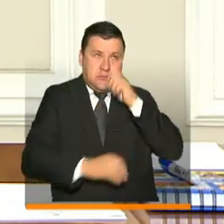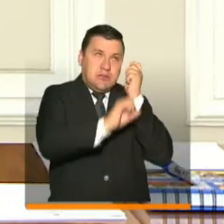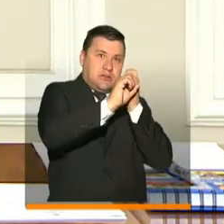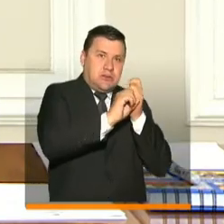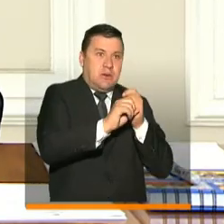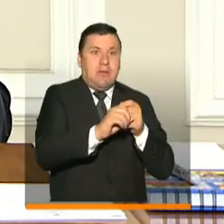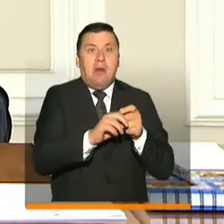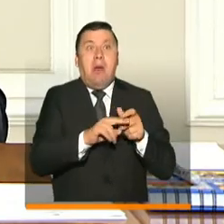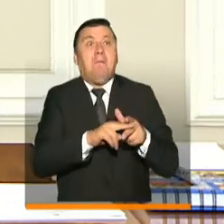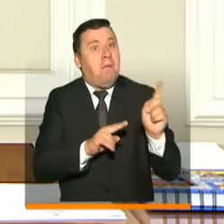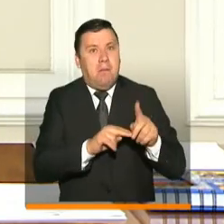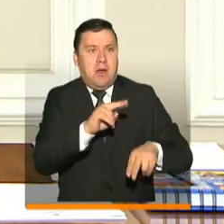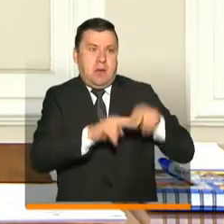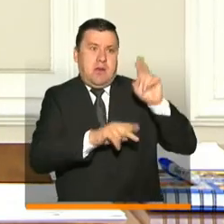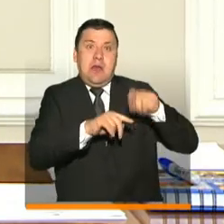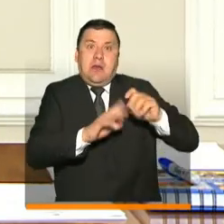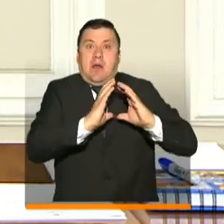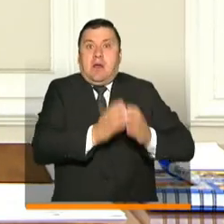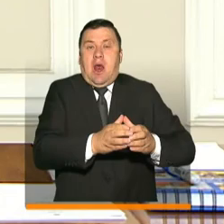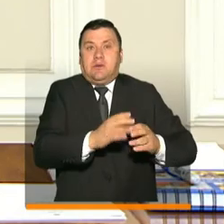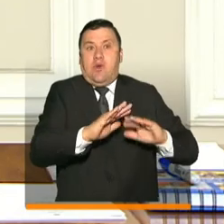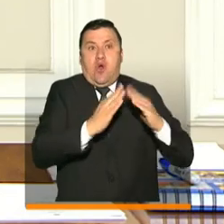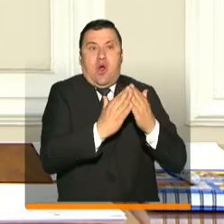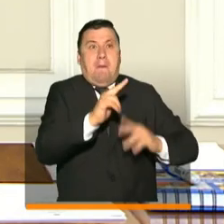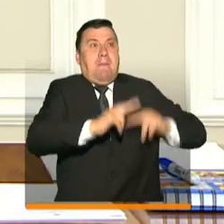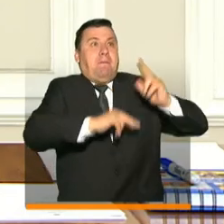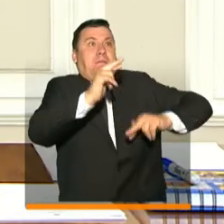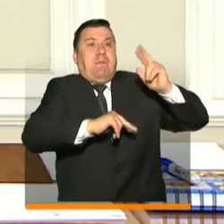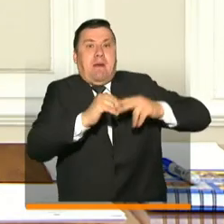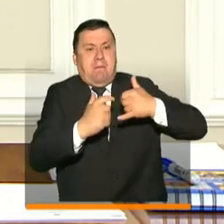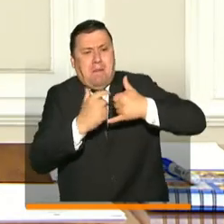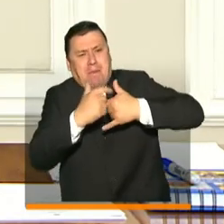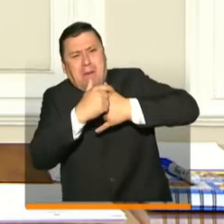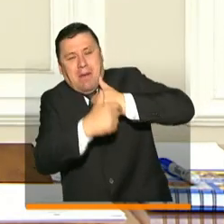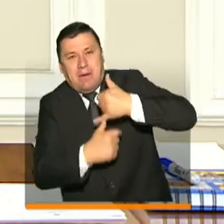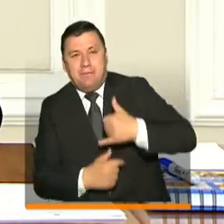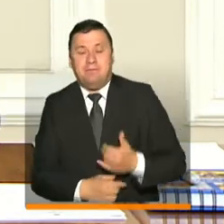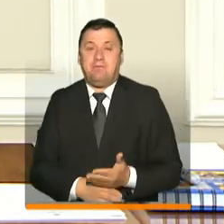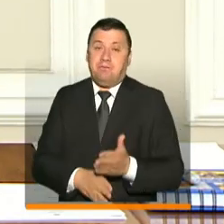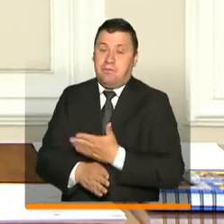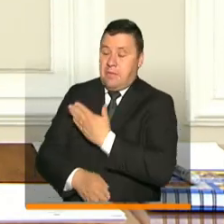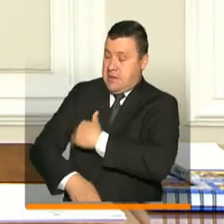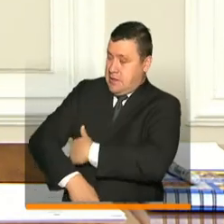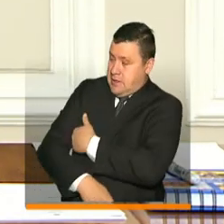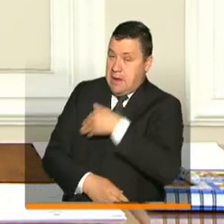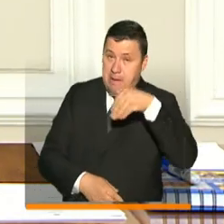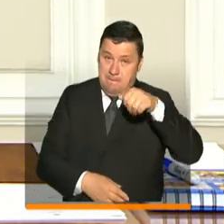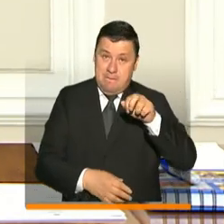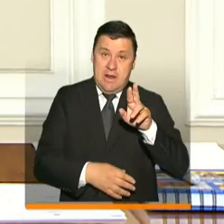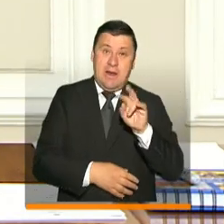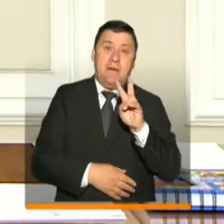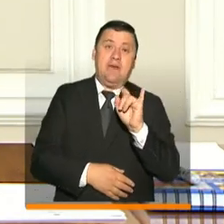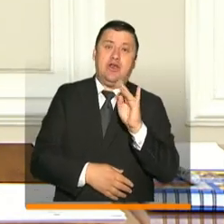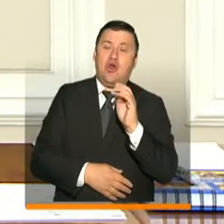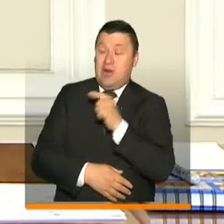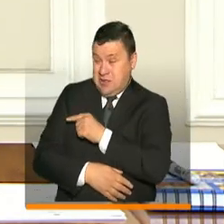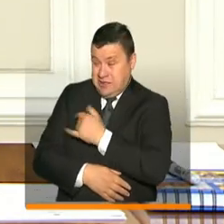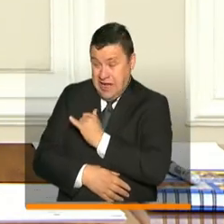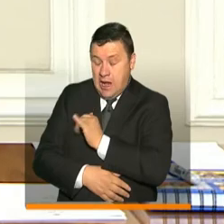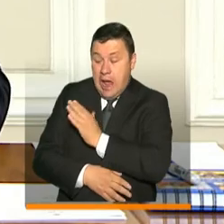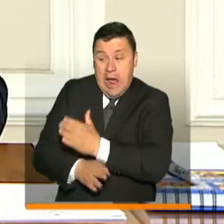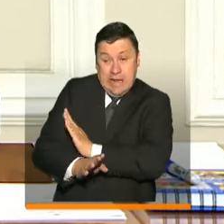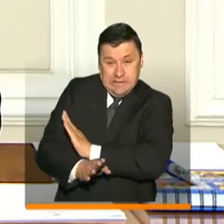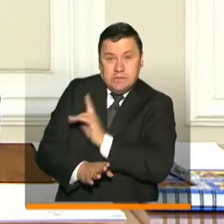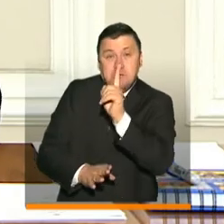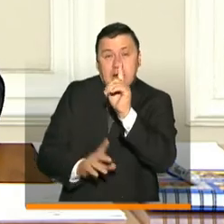para que tengamos miles de aulas habilitadas para los niños de Colombia. Antes de darle la palabra a la ministra María Victoria Angulo, me gustaría que todos